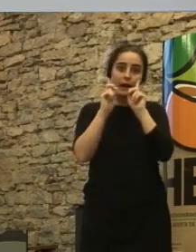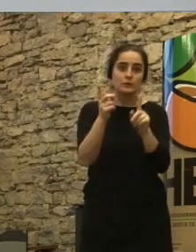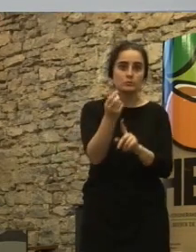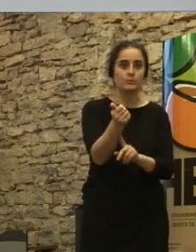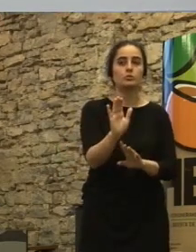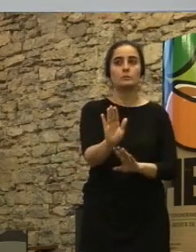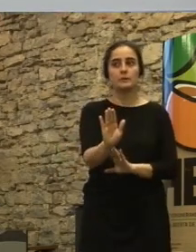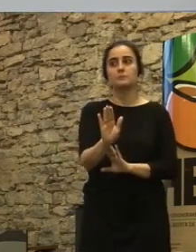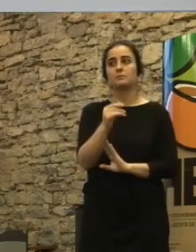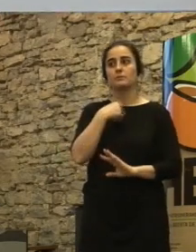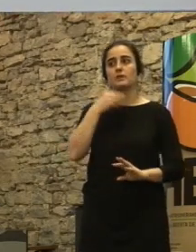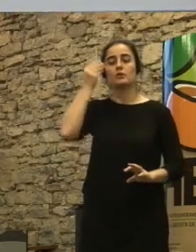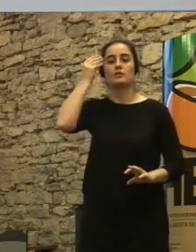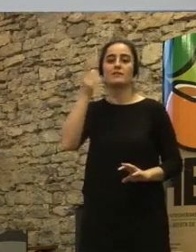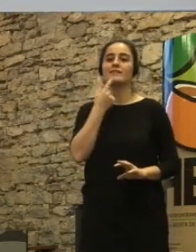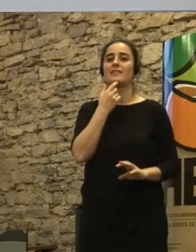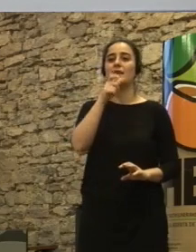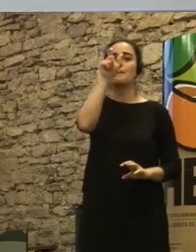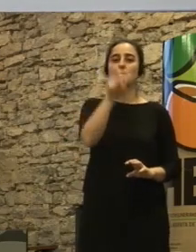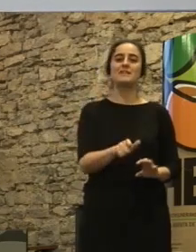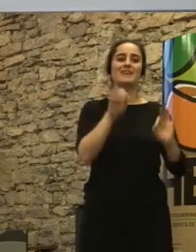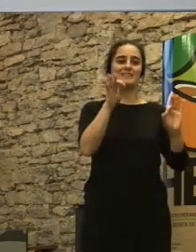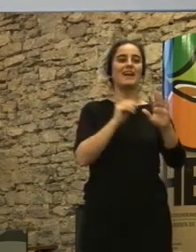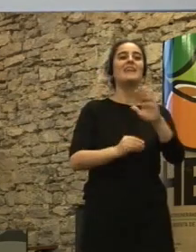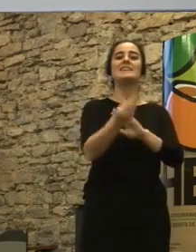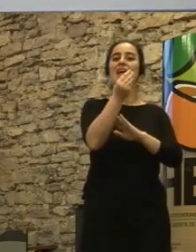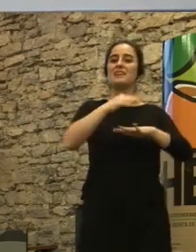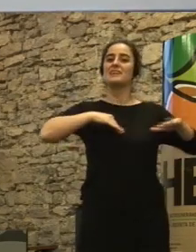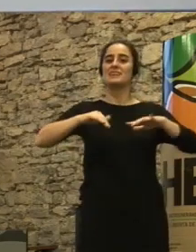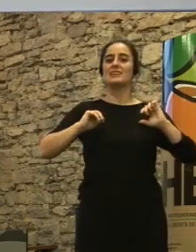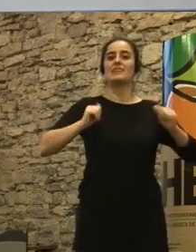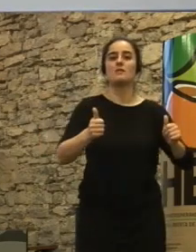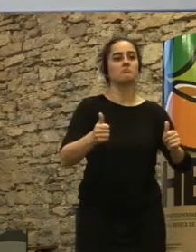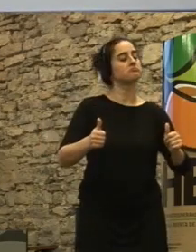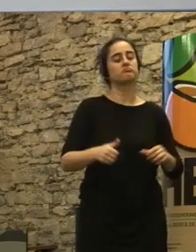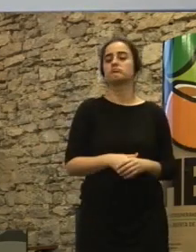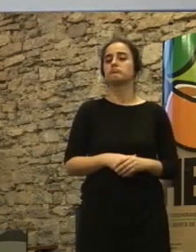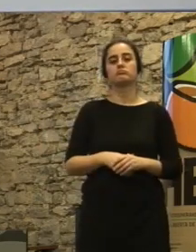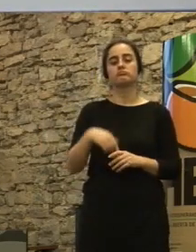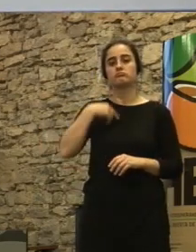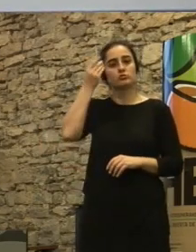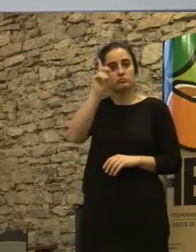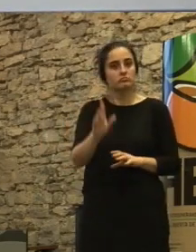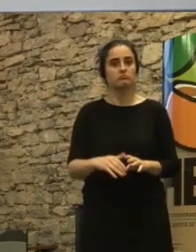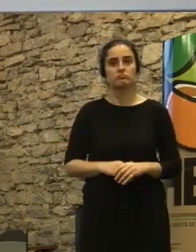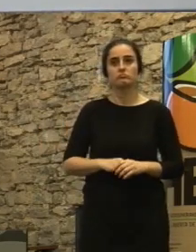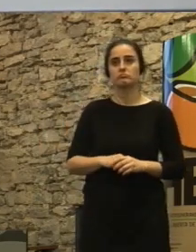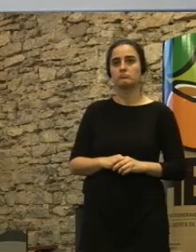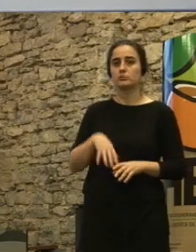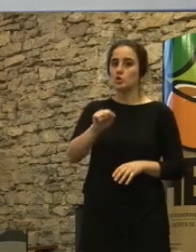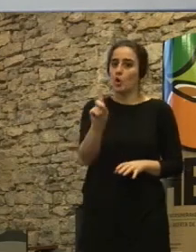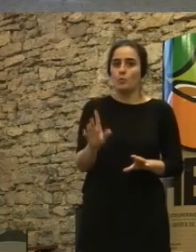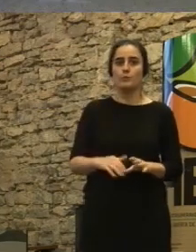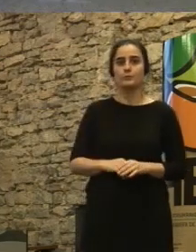pero yo creo que decir que un ser humano ha nacido para ser emprendedor, no, no lo compro. No lo